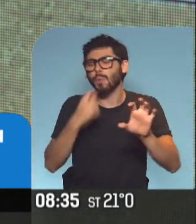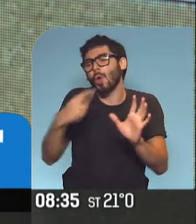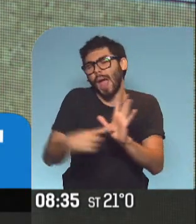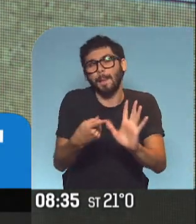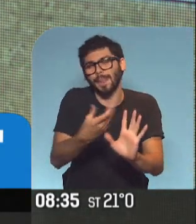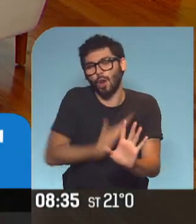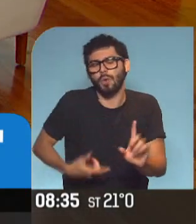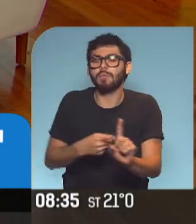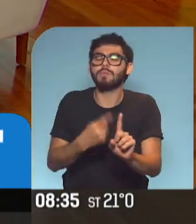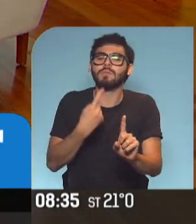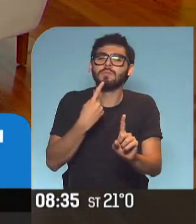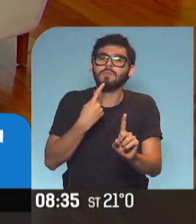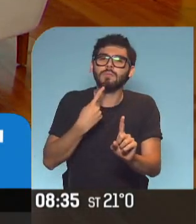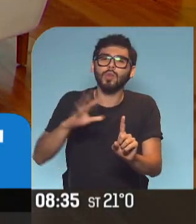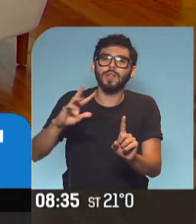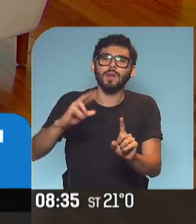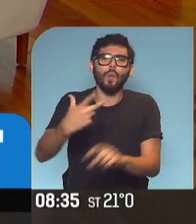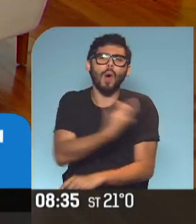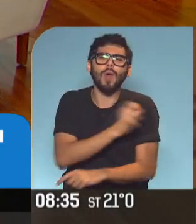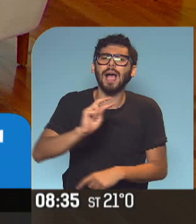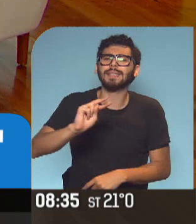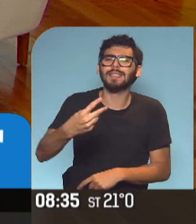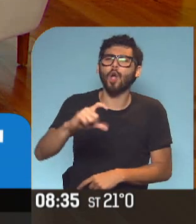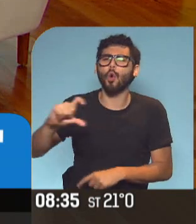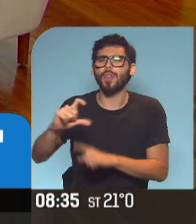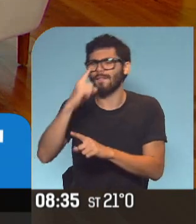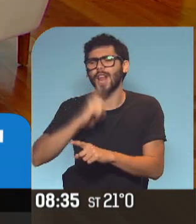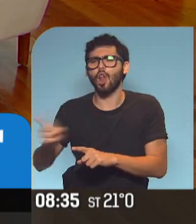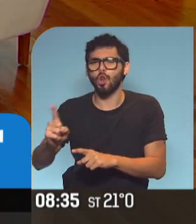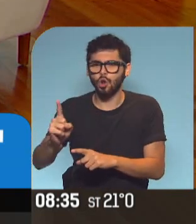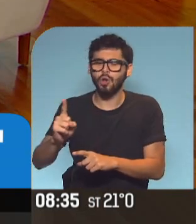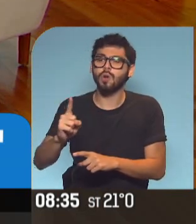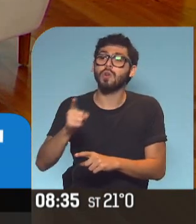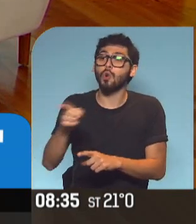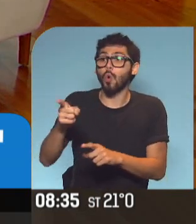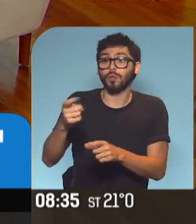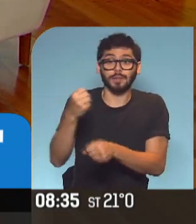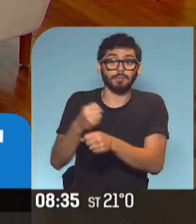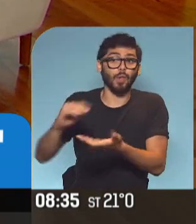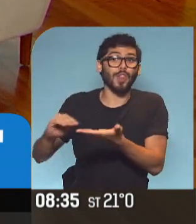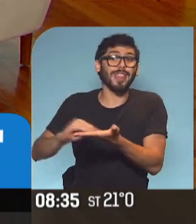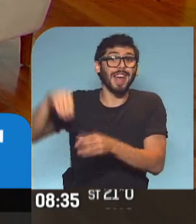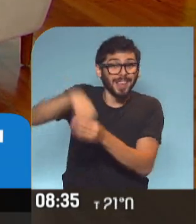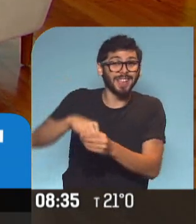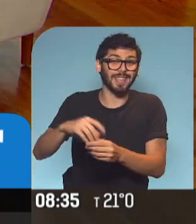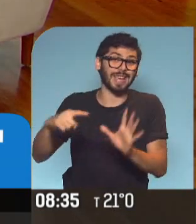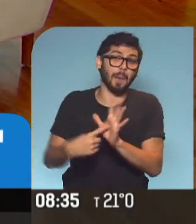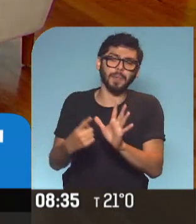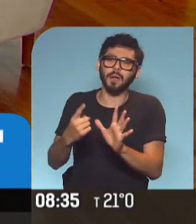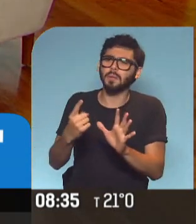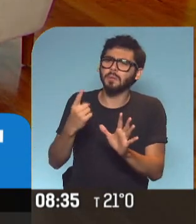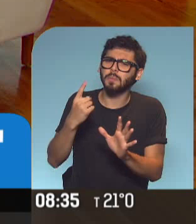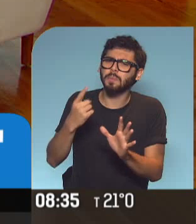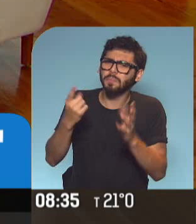defina si se dan o no las segundas dosis ustedes como oposición dentro de la ciudad como legislador porteño que esos que piensan de esta alternativa habida